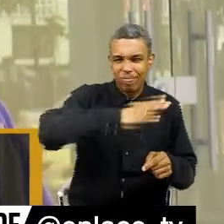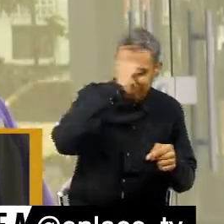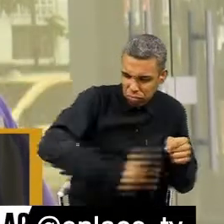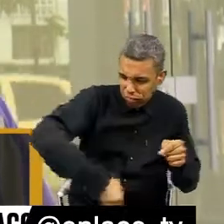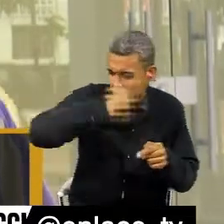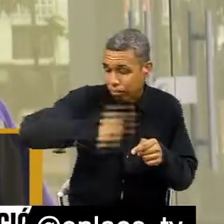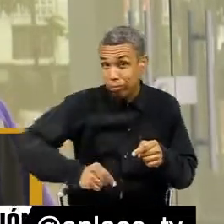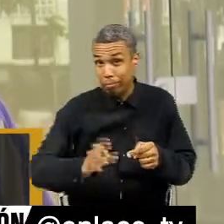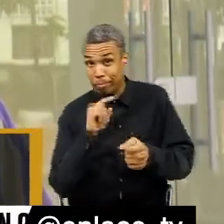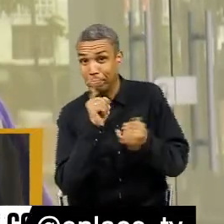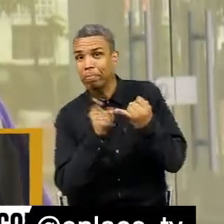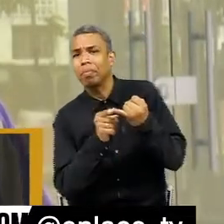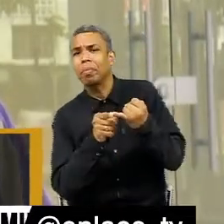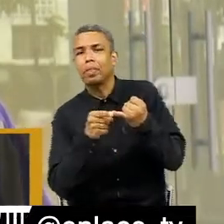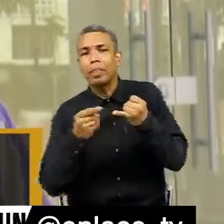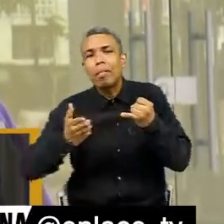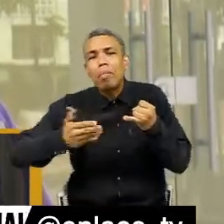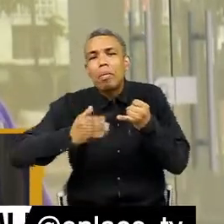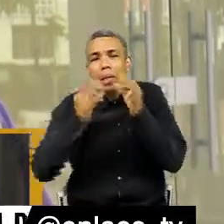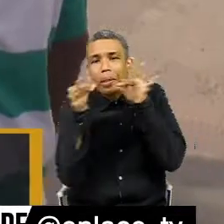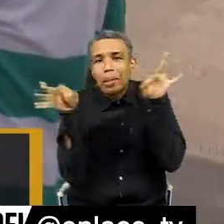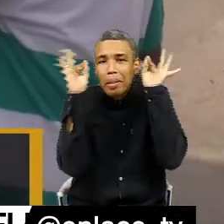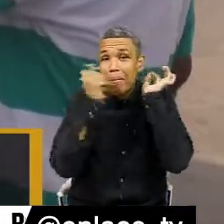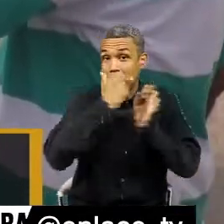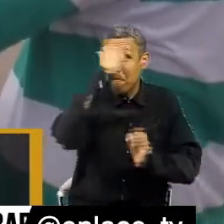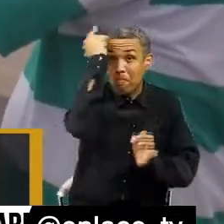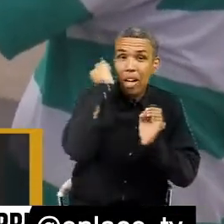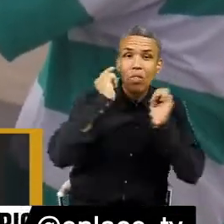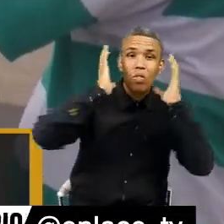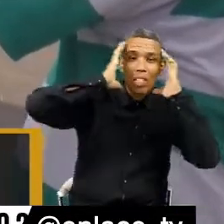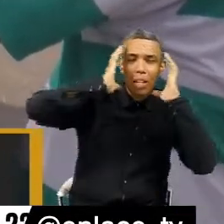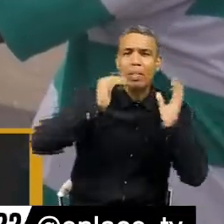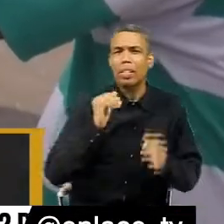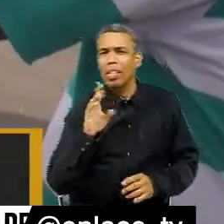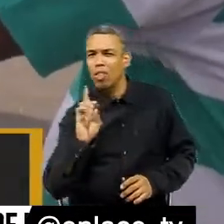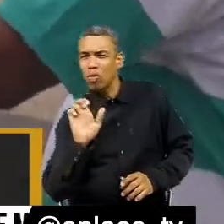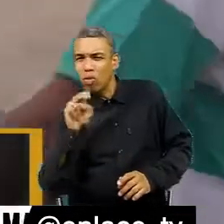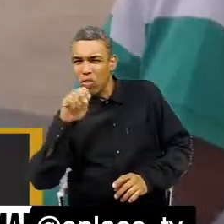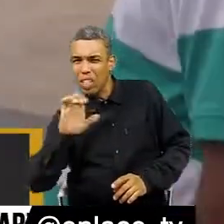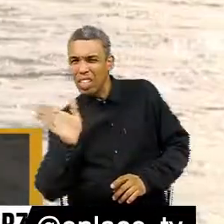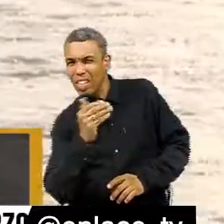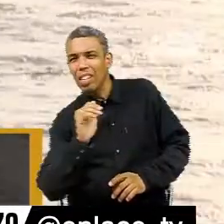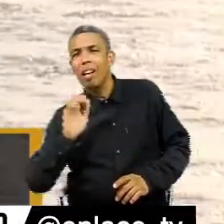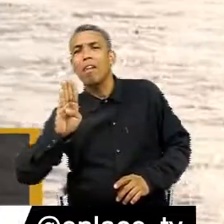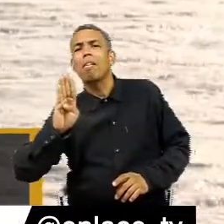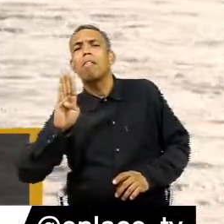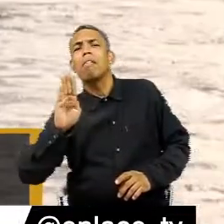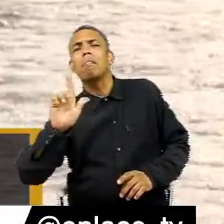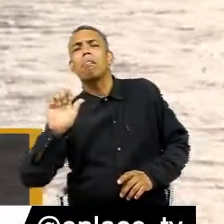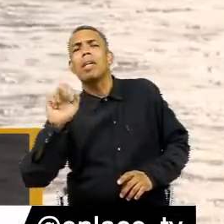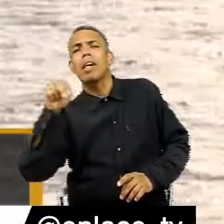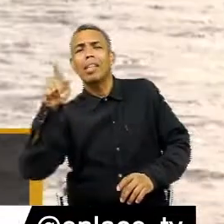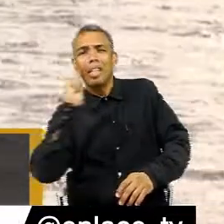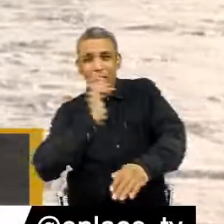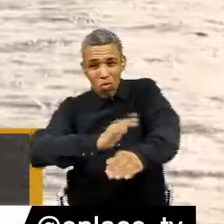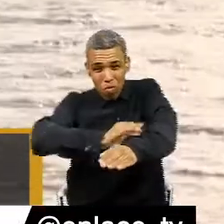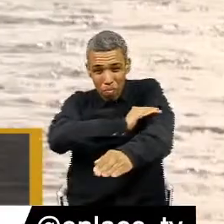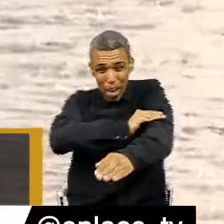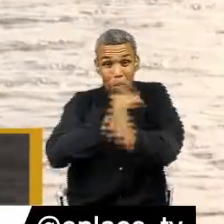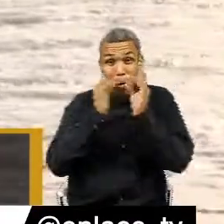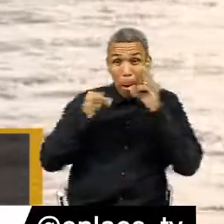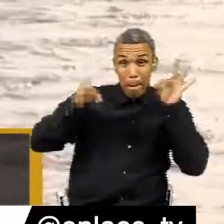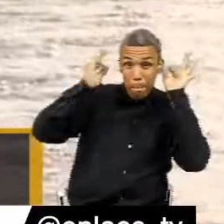lleva cabeza de bagre ahumada, lleva filete de pacora, lleva doncella, lleva blanquillo. Y eso sí, el tantico que uno sabe, que